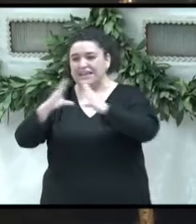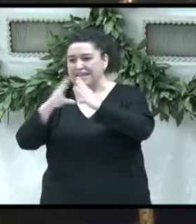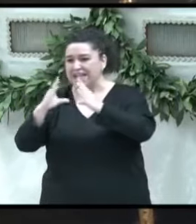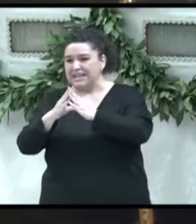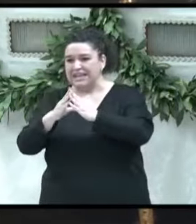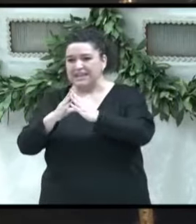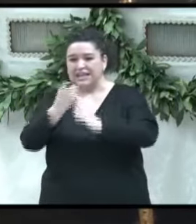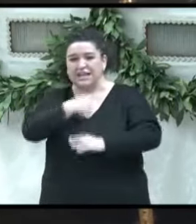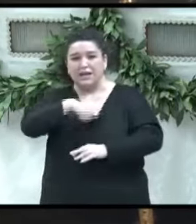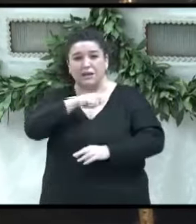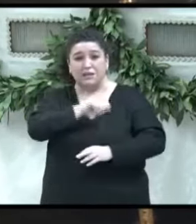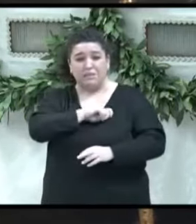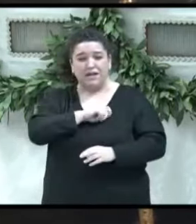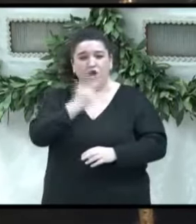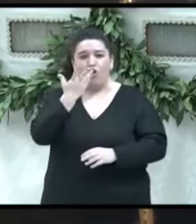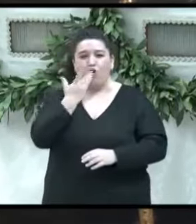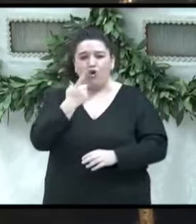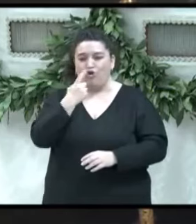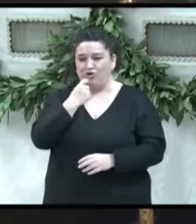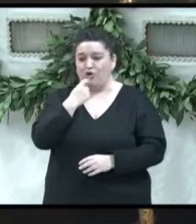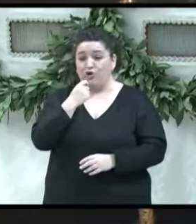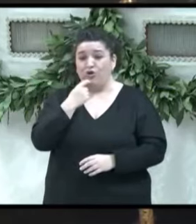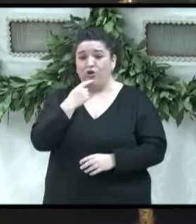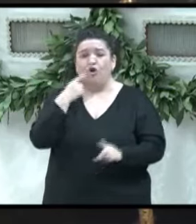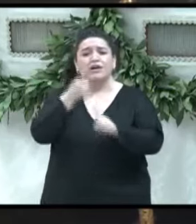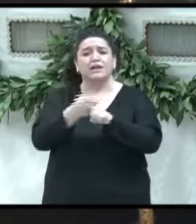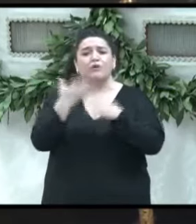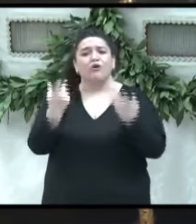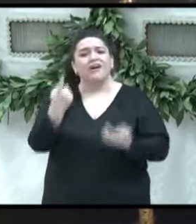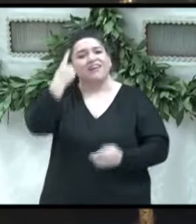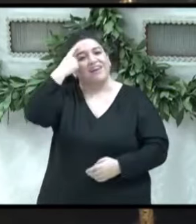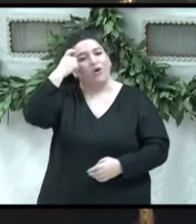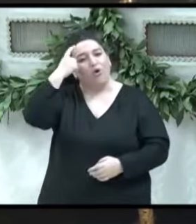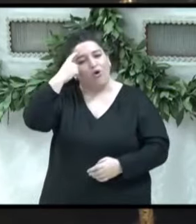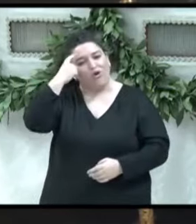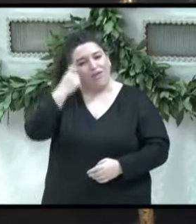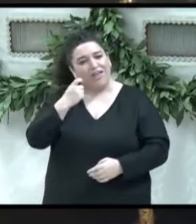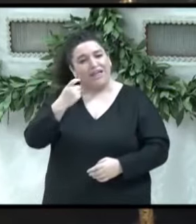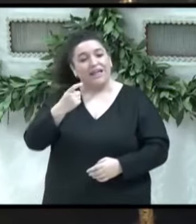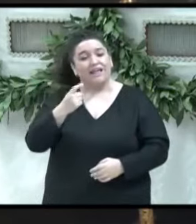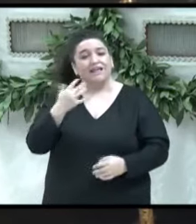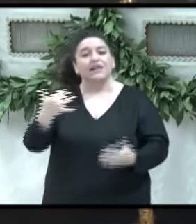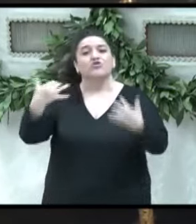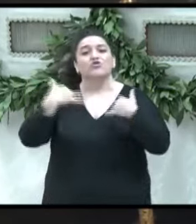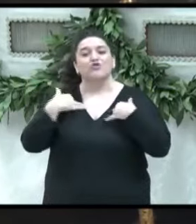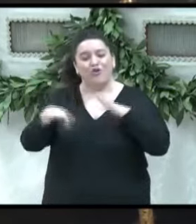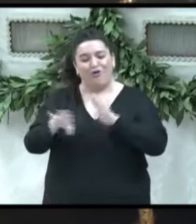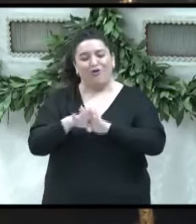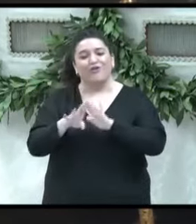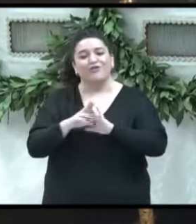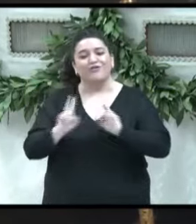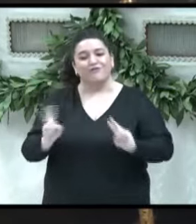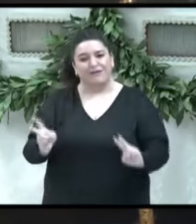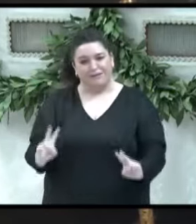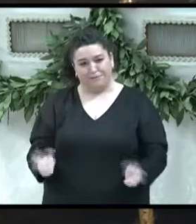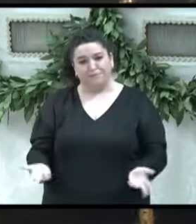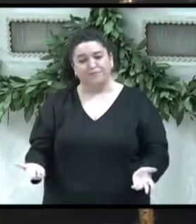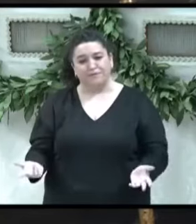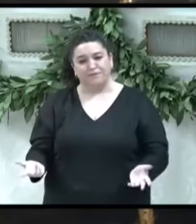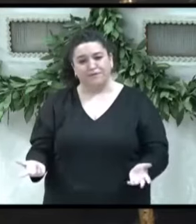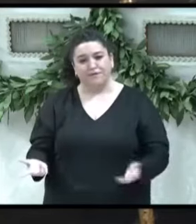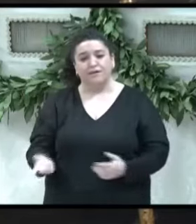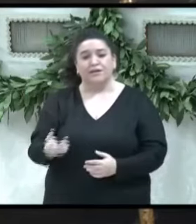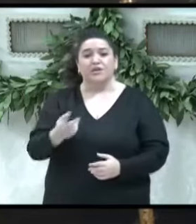toda España para recordarnos a todos los cristianos que el martirio sigue vigente Son